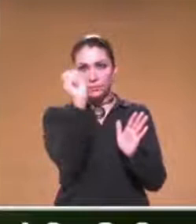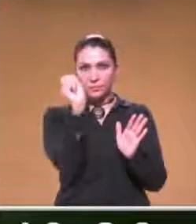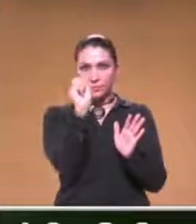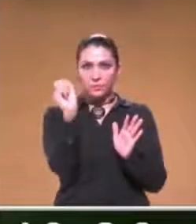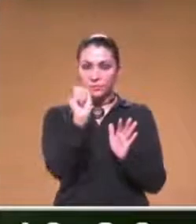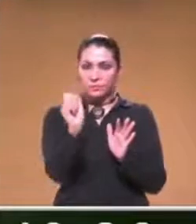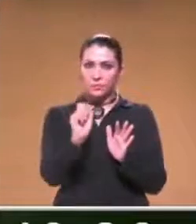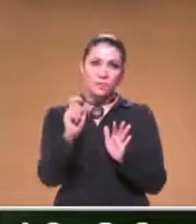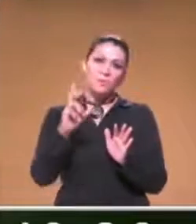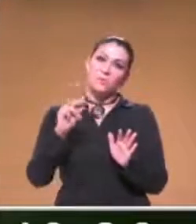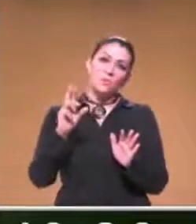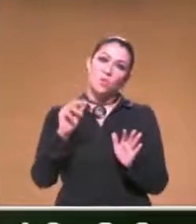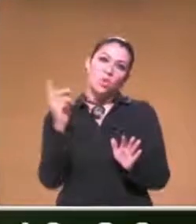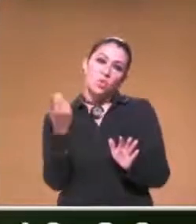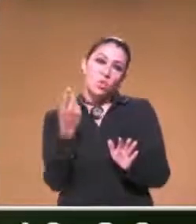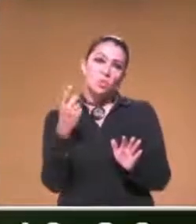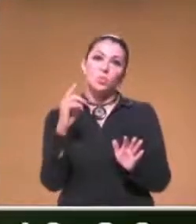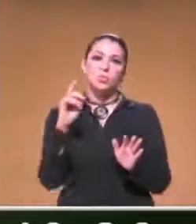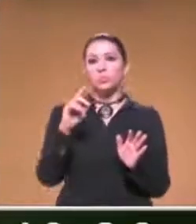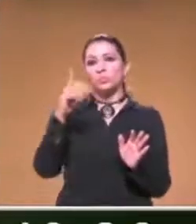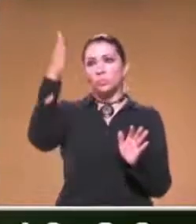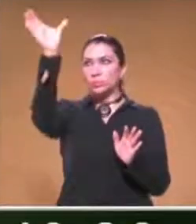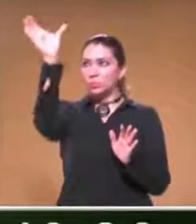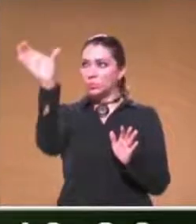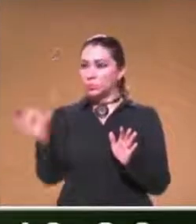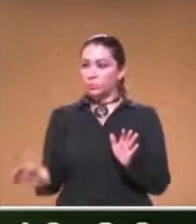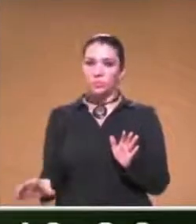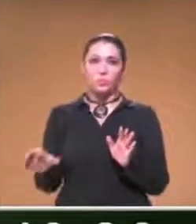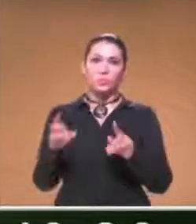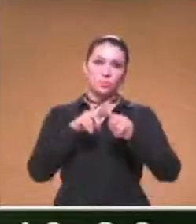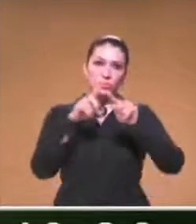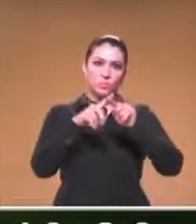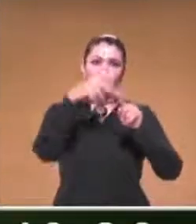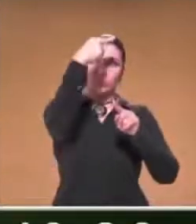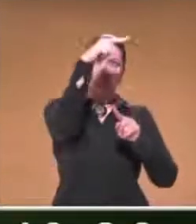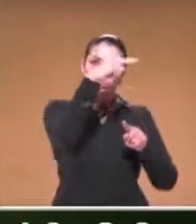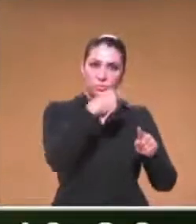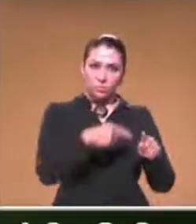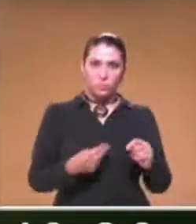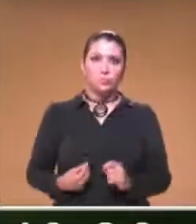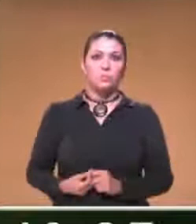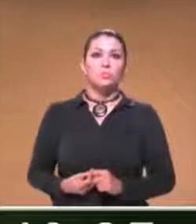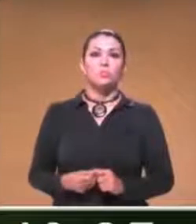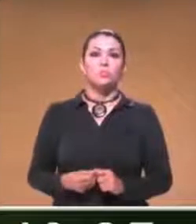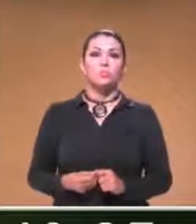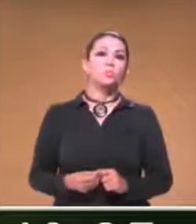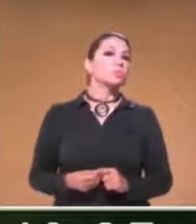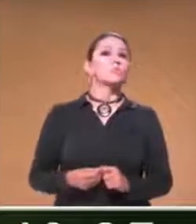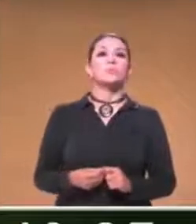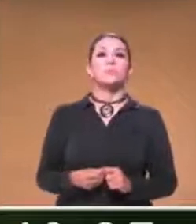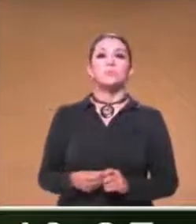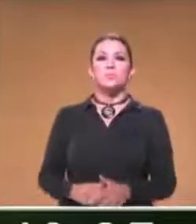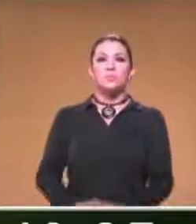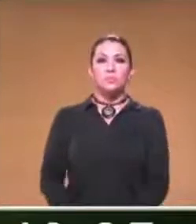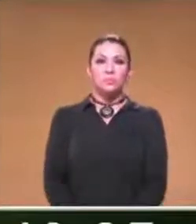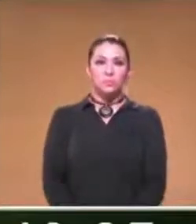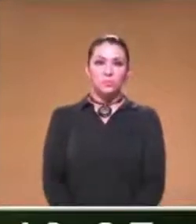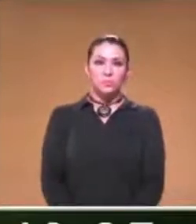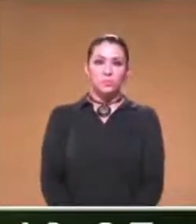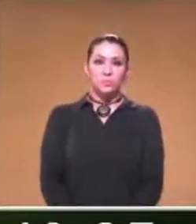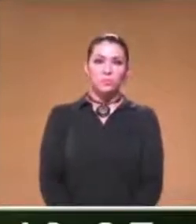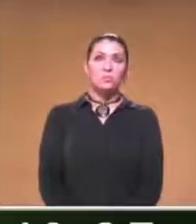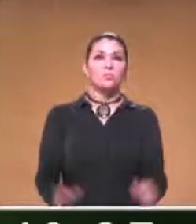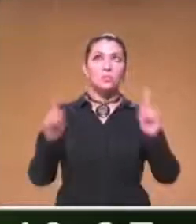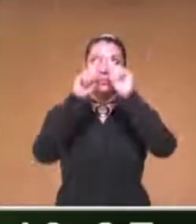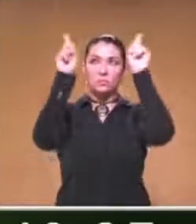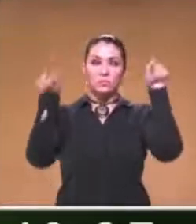not. You are not o you're not. Y por último, they are not and they're not. Con